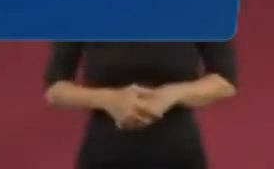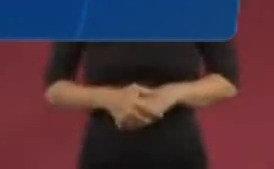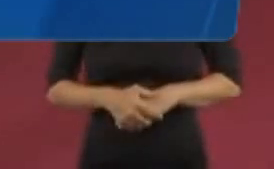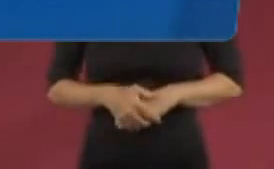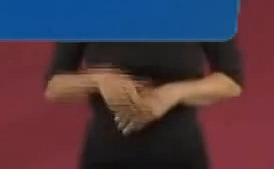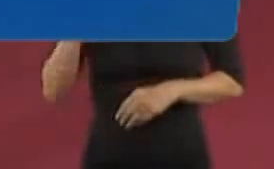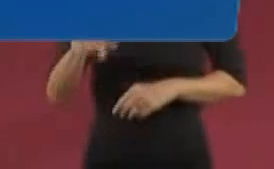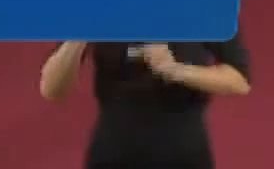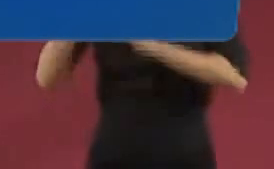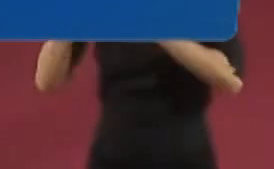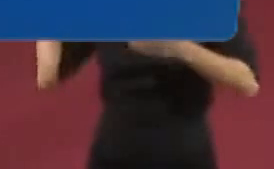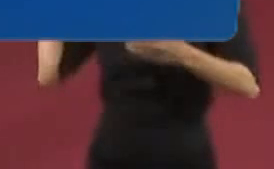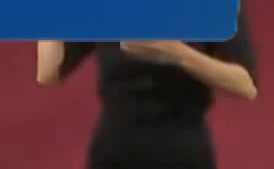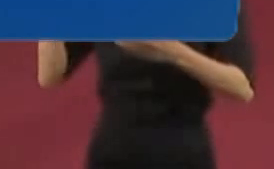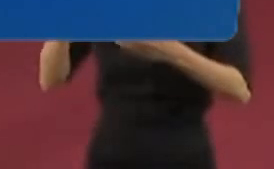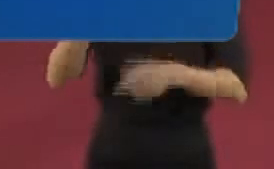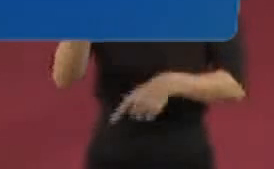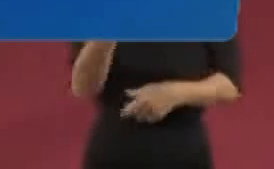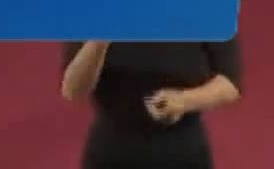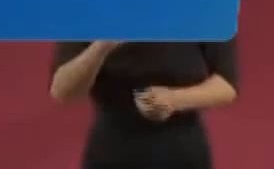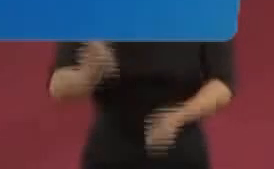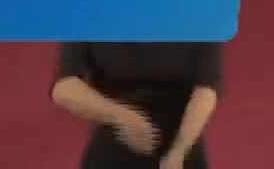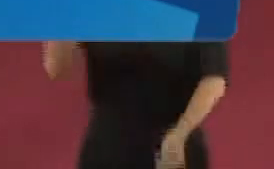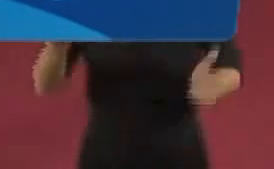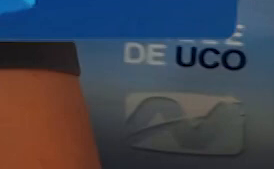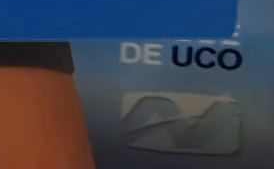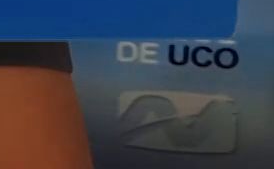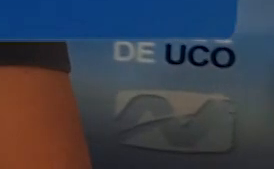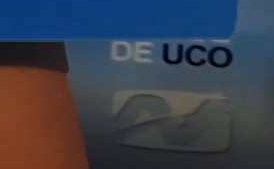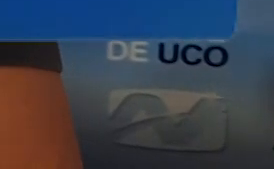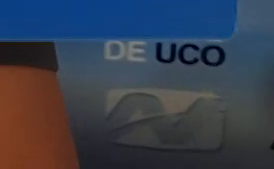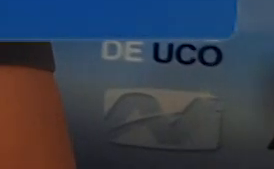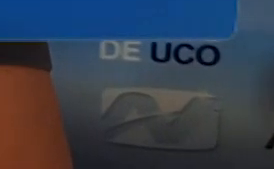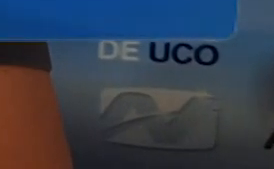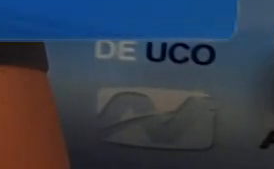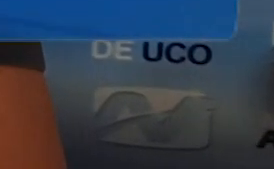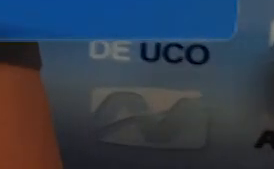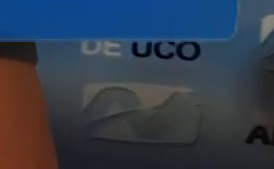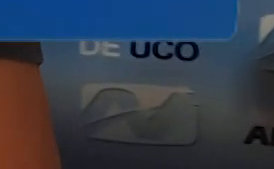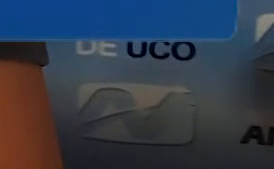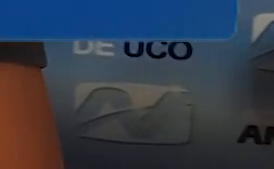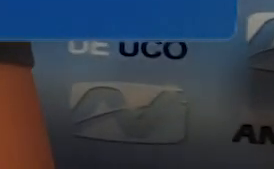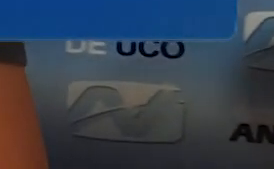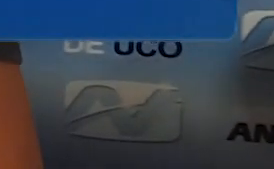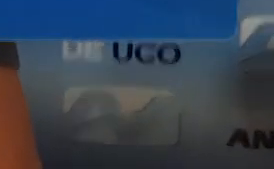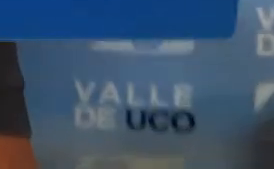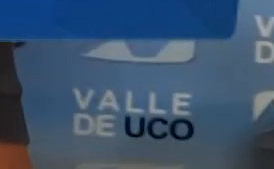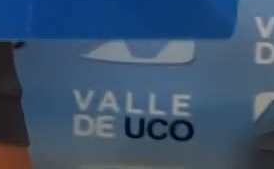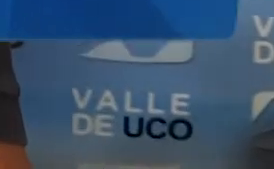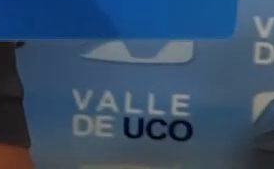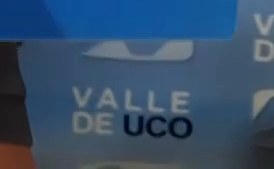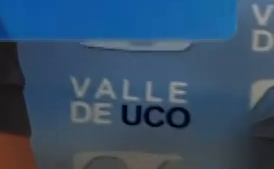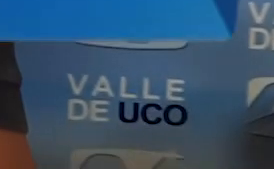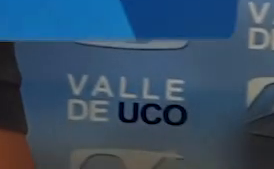a que en este caso los decretos de necesidad de urgencia sean mayores más más profundos pero me parece que la